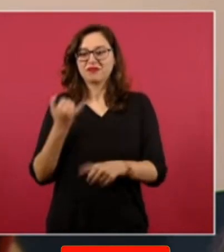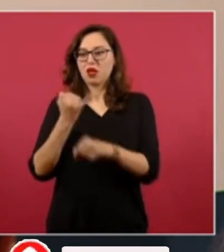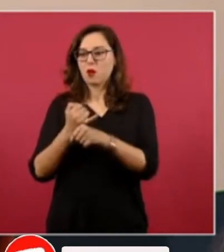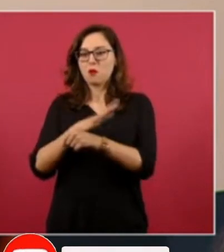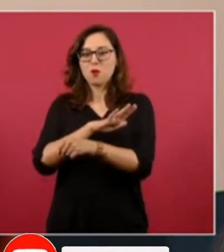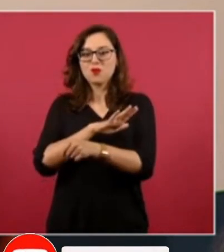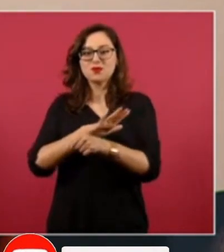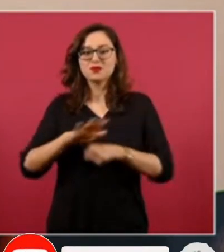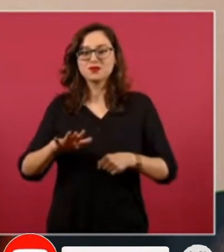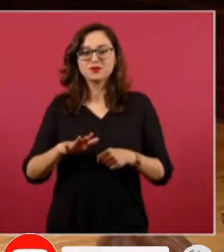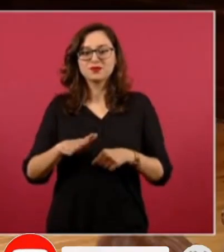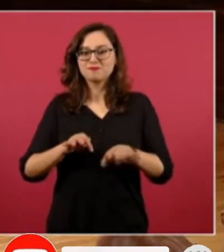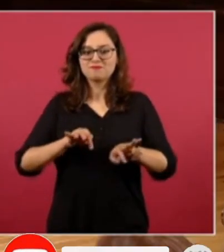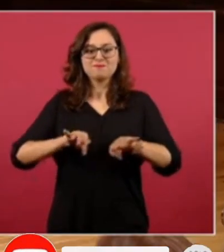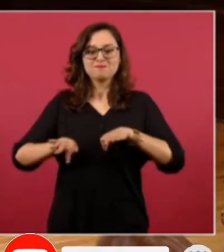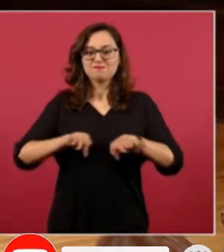dar